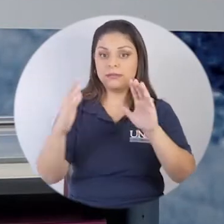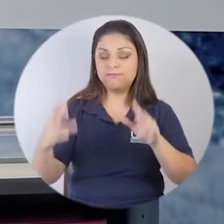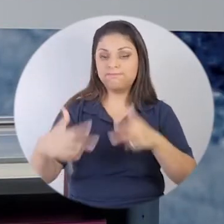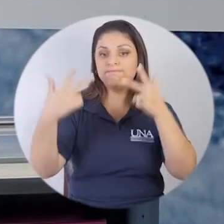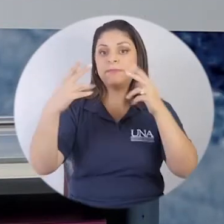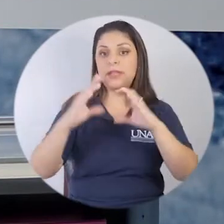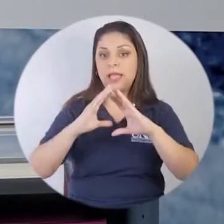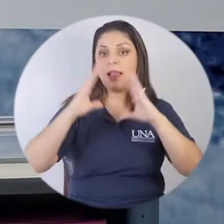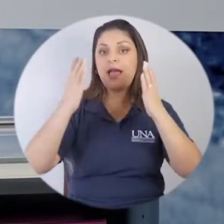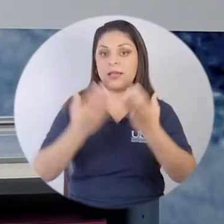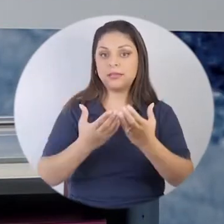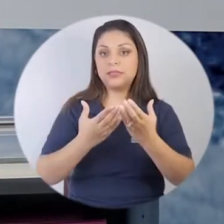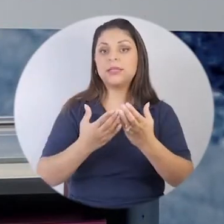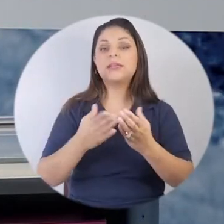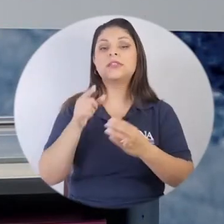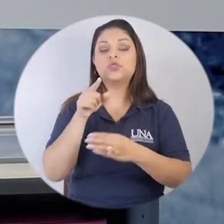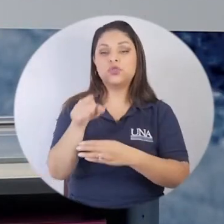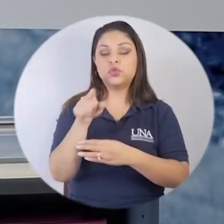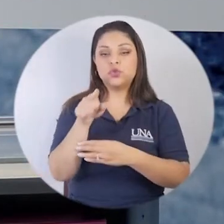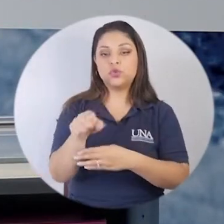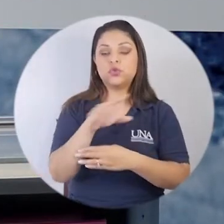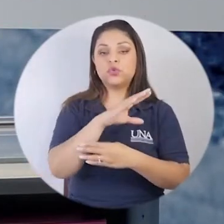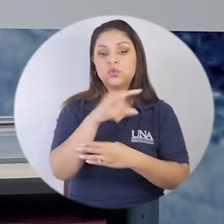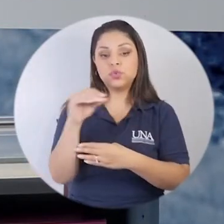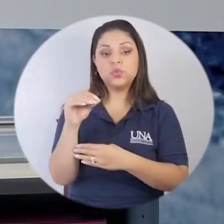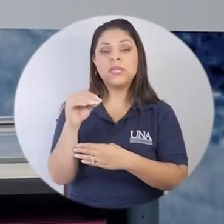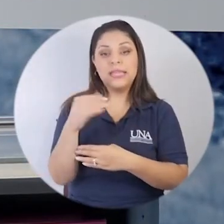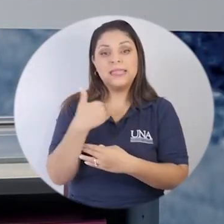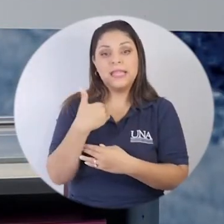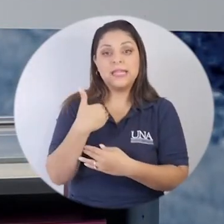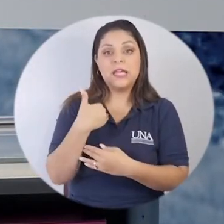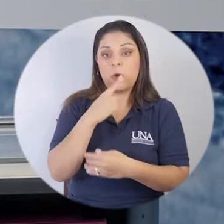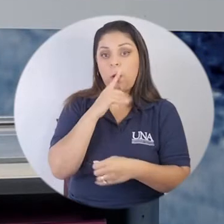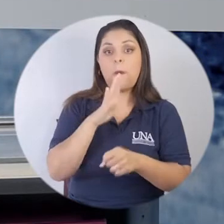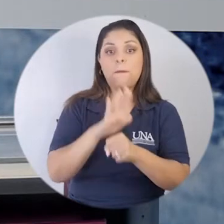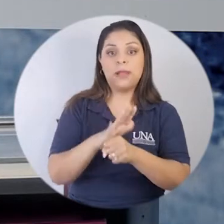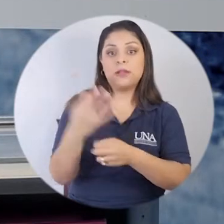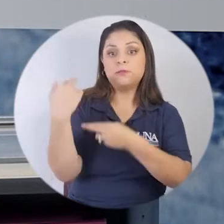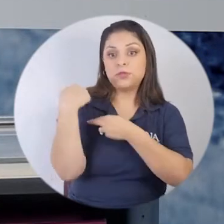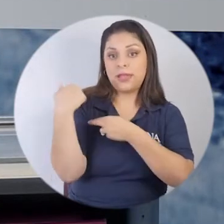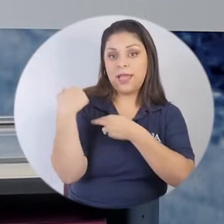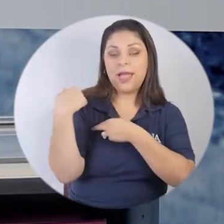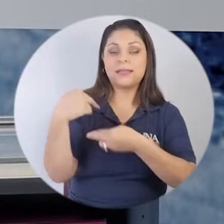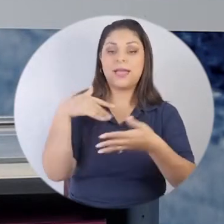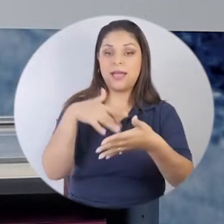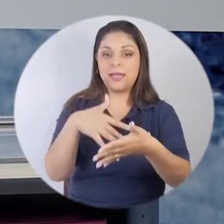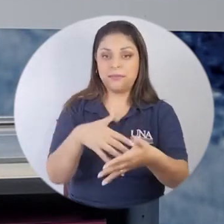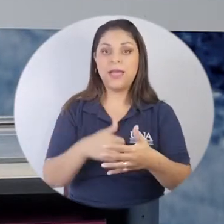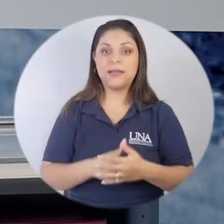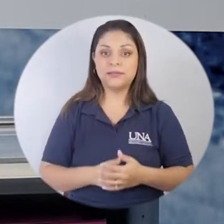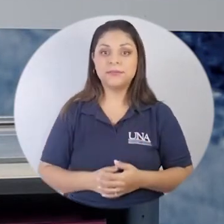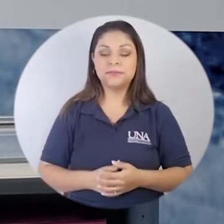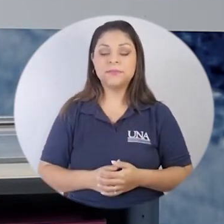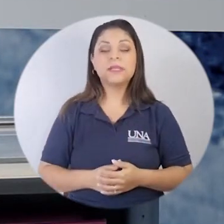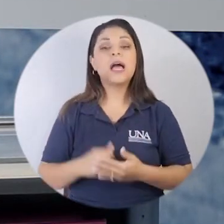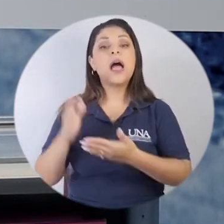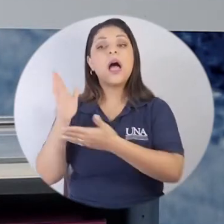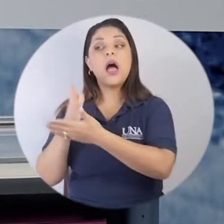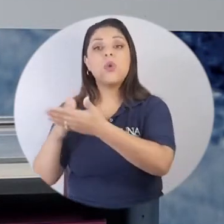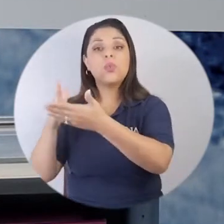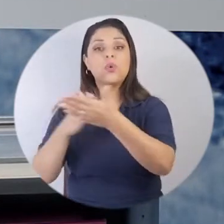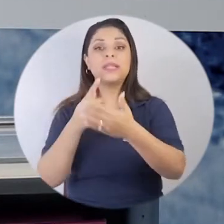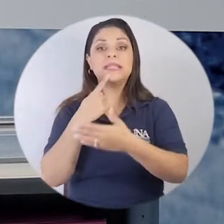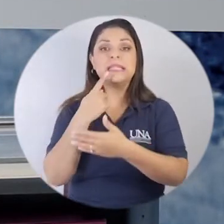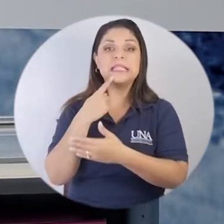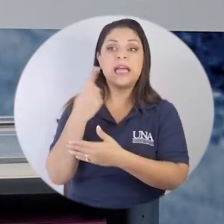una clase y poder entonces estar al día con sus diferentes responsabilidades académicas. Algunos, ¿verdad? Según lo que nos